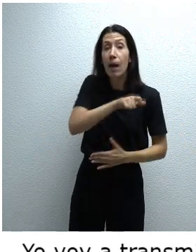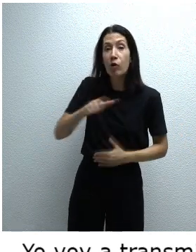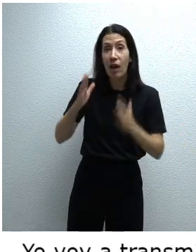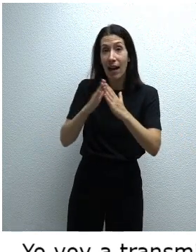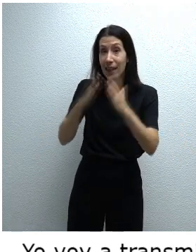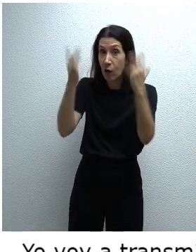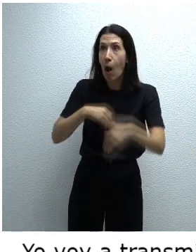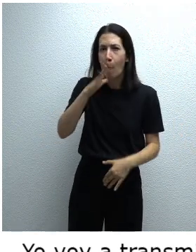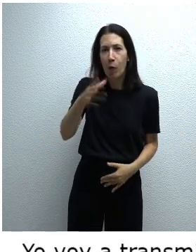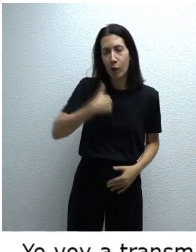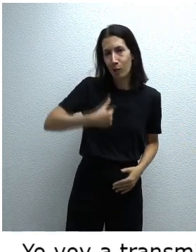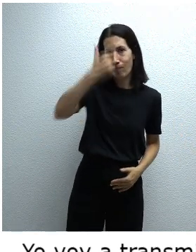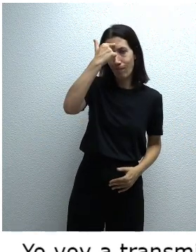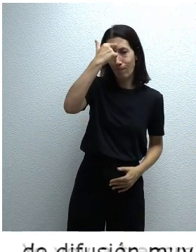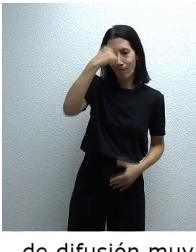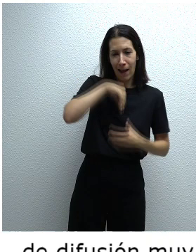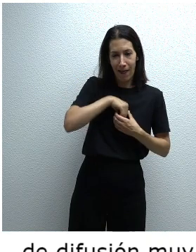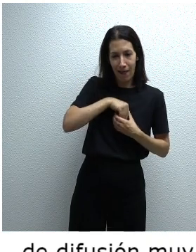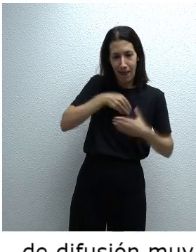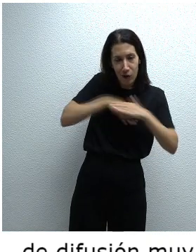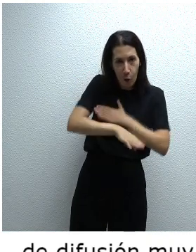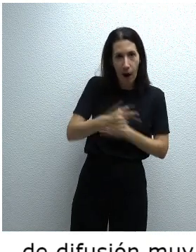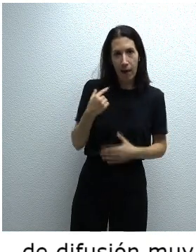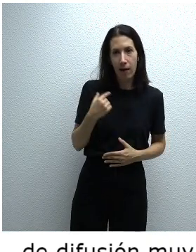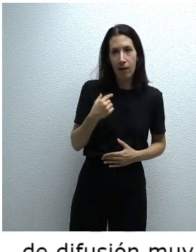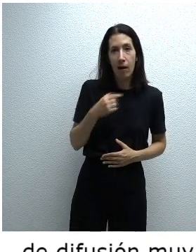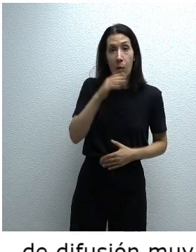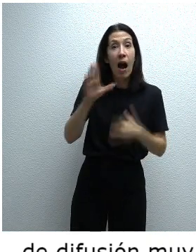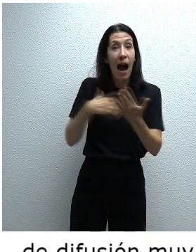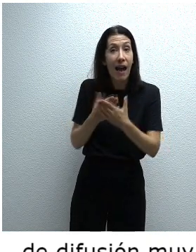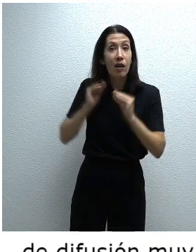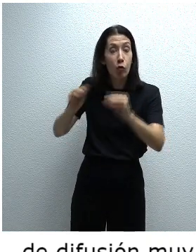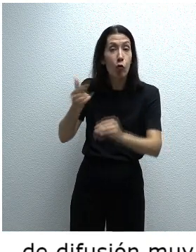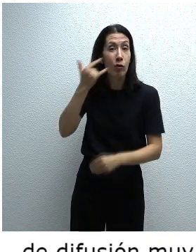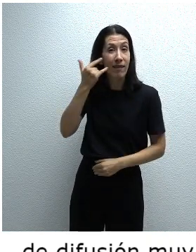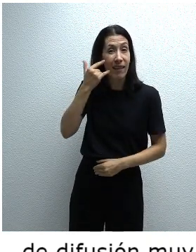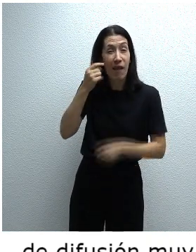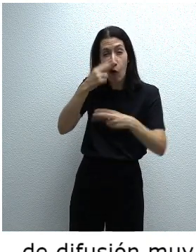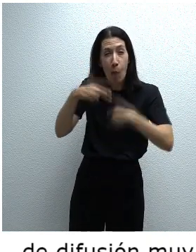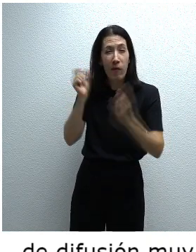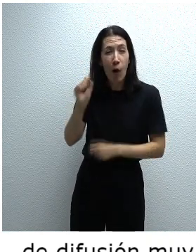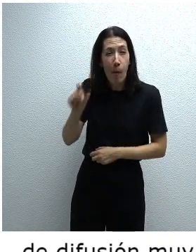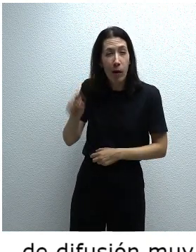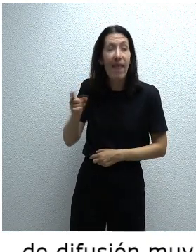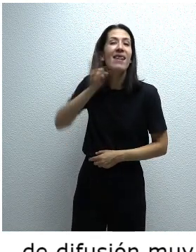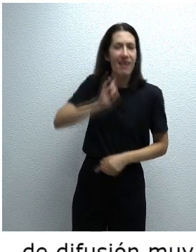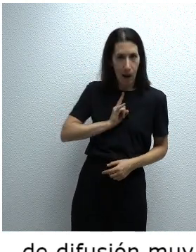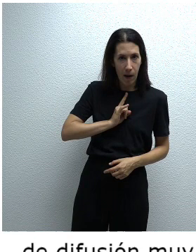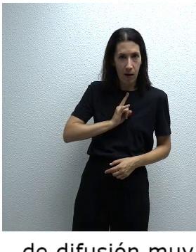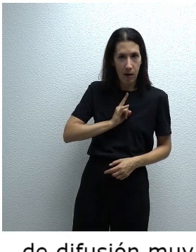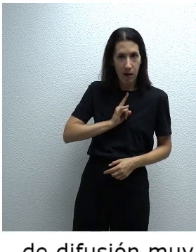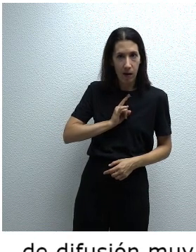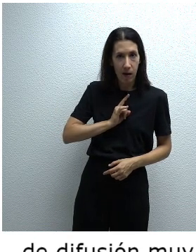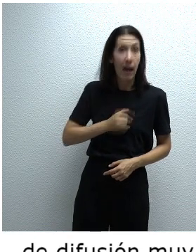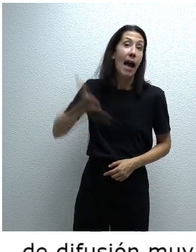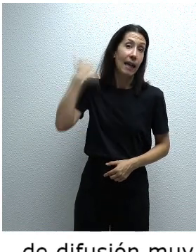tengo tan presente y tan metida en mi corazón, porque me llamó desde una cabina echando sus moneditas ahí de lo que habría sacado ese día. porque entonces había